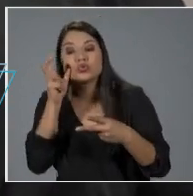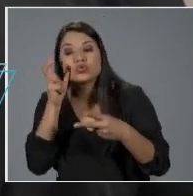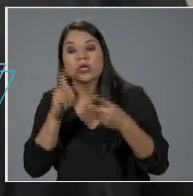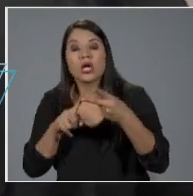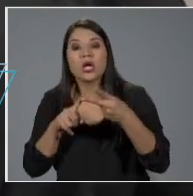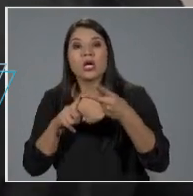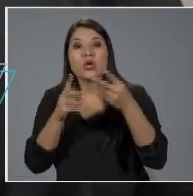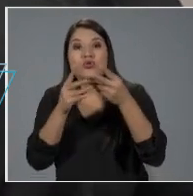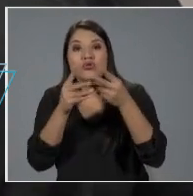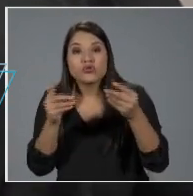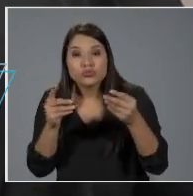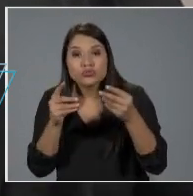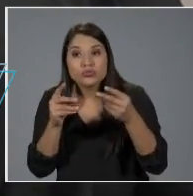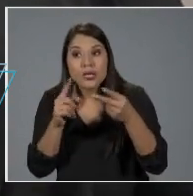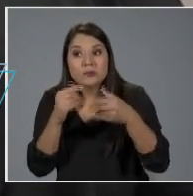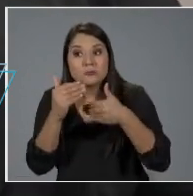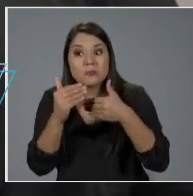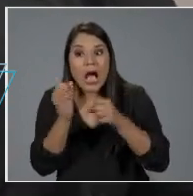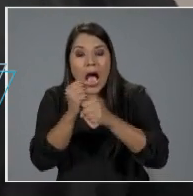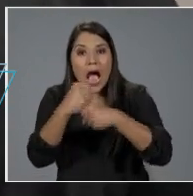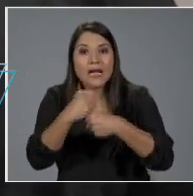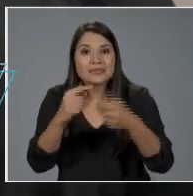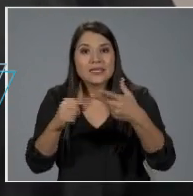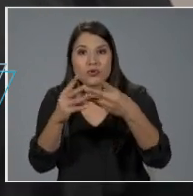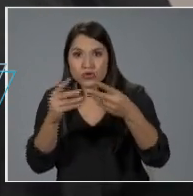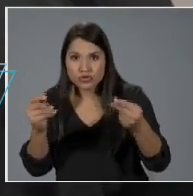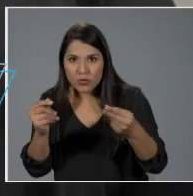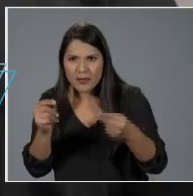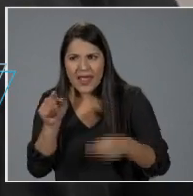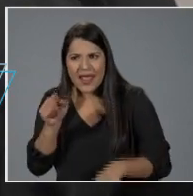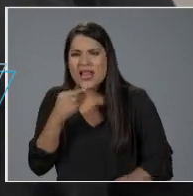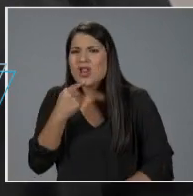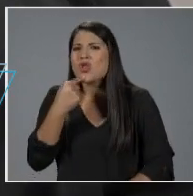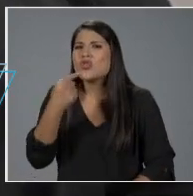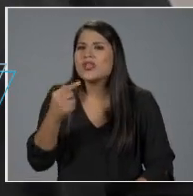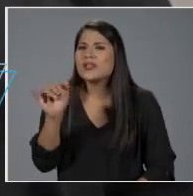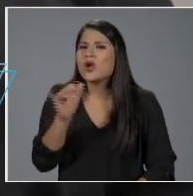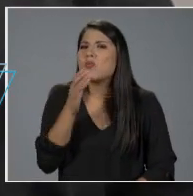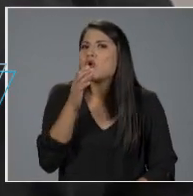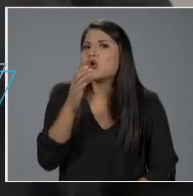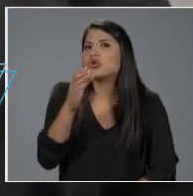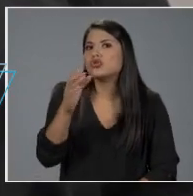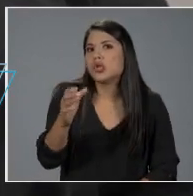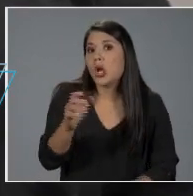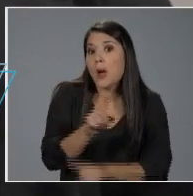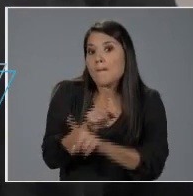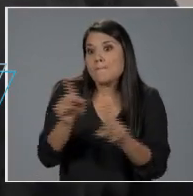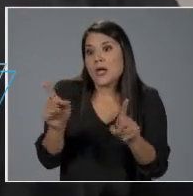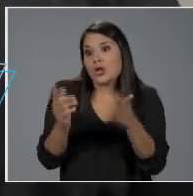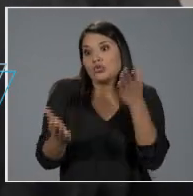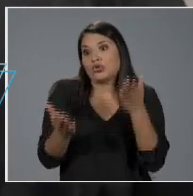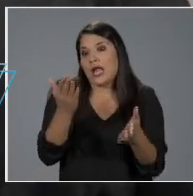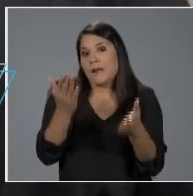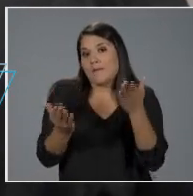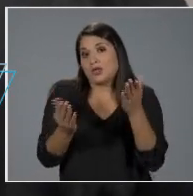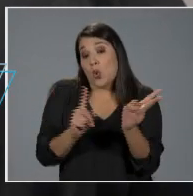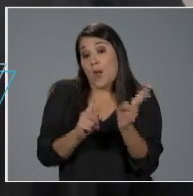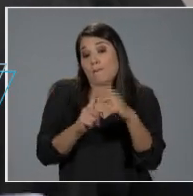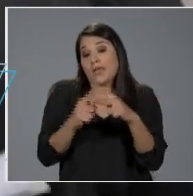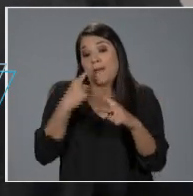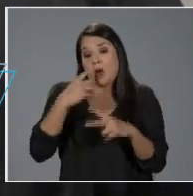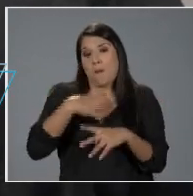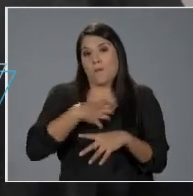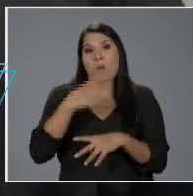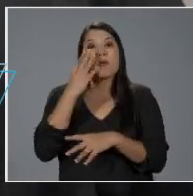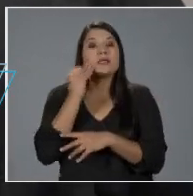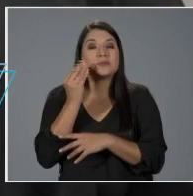resuelve. Eso me parece importante porque lo da como un consejo, pero tal vez él lo aplica a partir de sus propias experiencias dentro del gobierno.